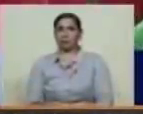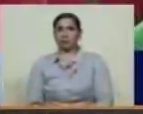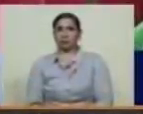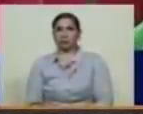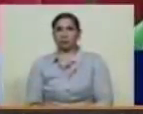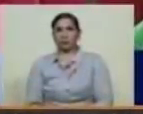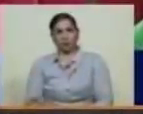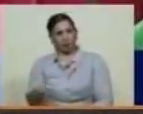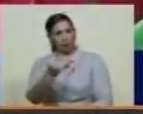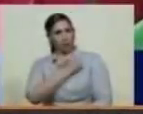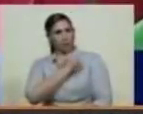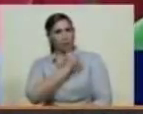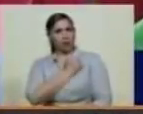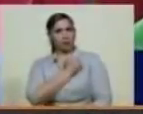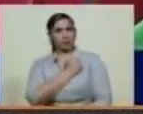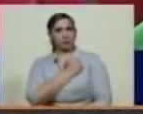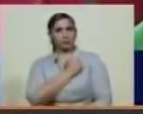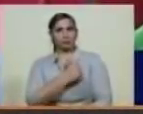Camaradas,